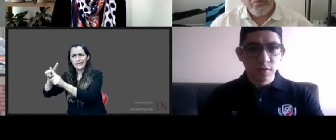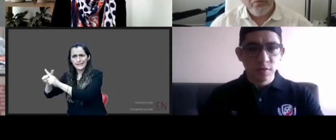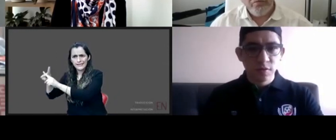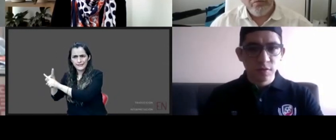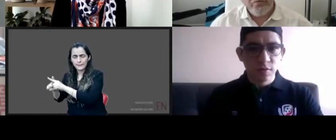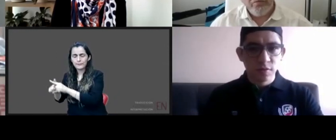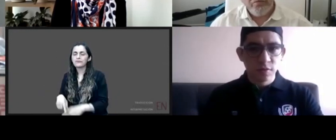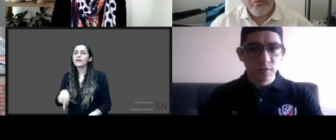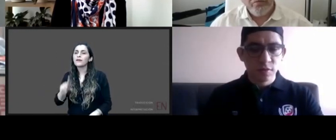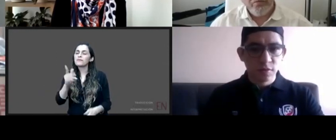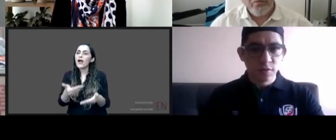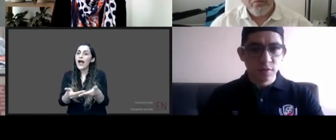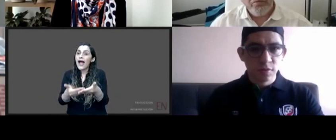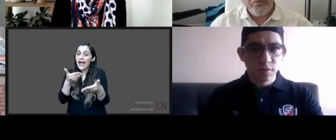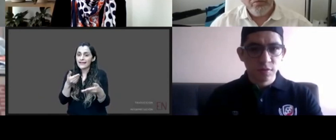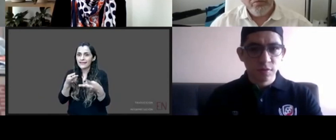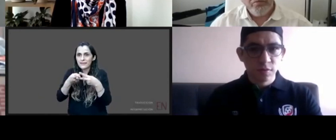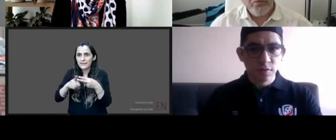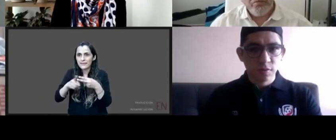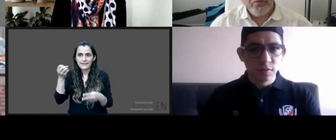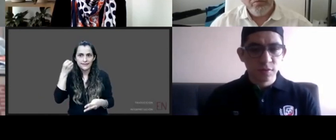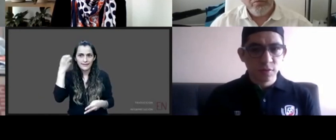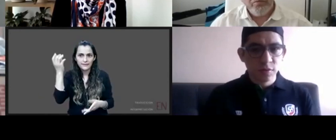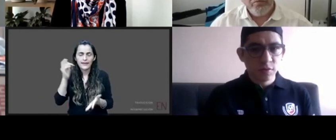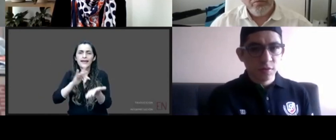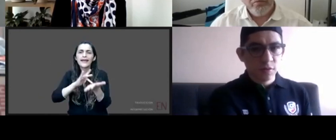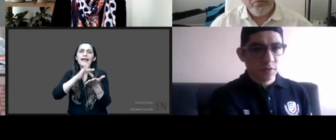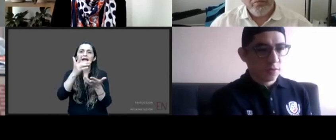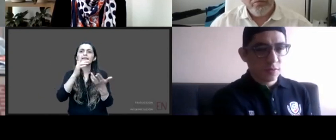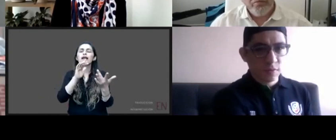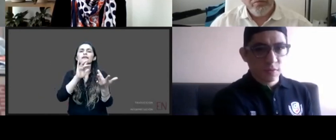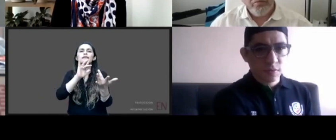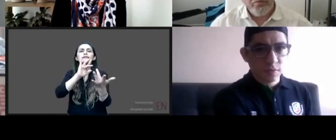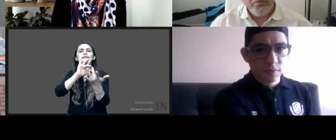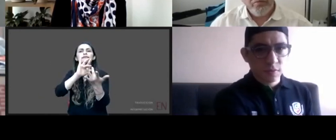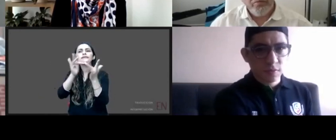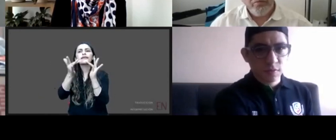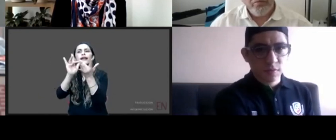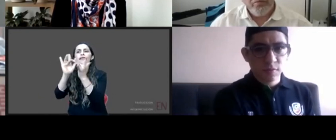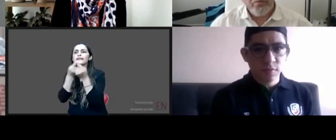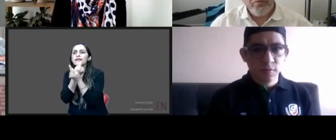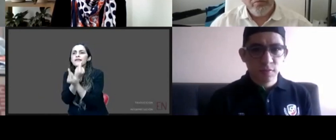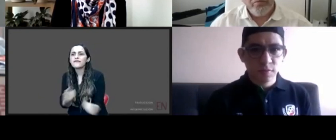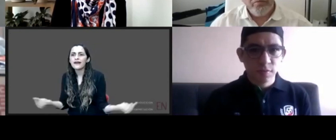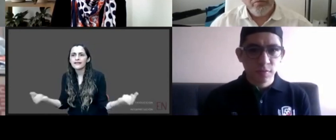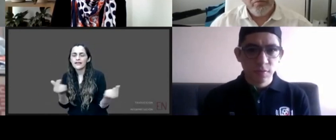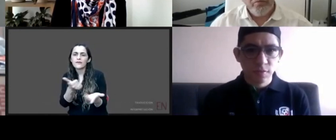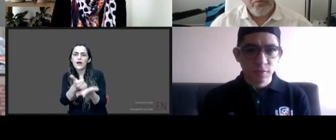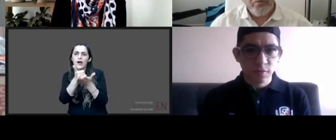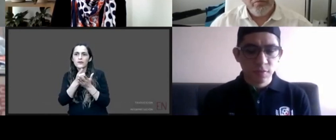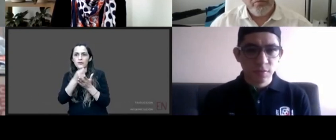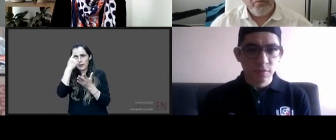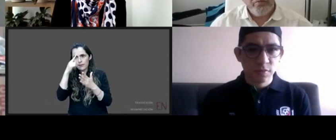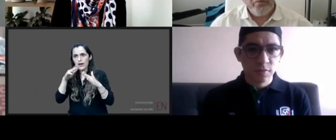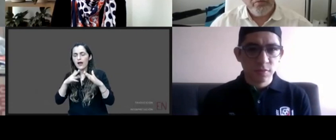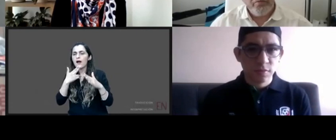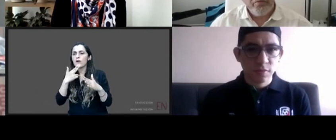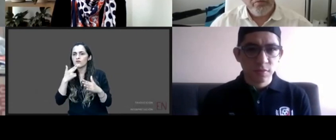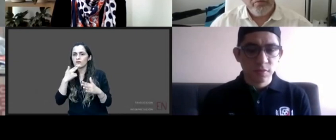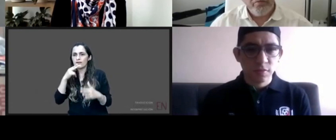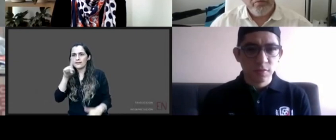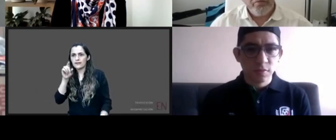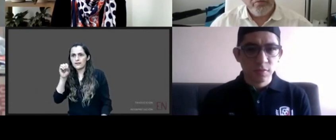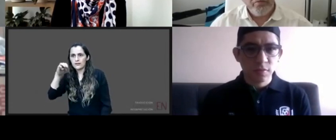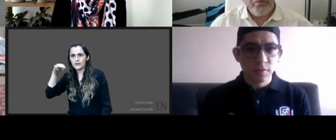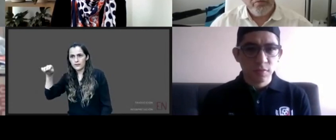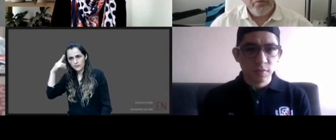Infancia por permitirnos el uso de su plataforma para llevar a cabo este diálogo. Y ahora